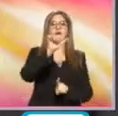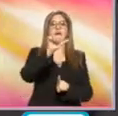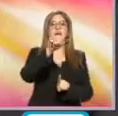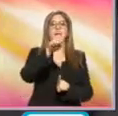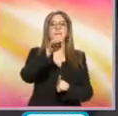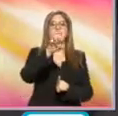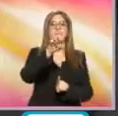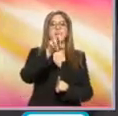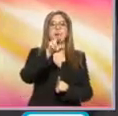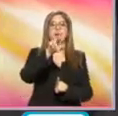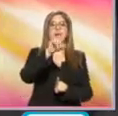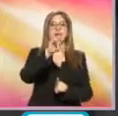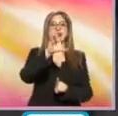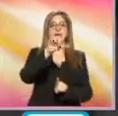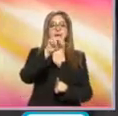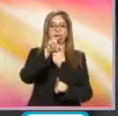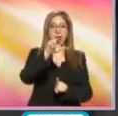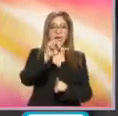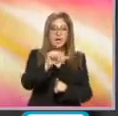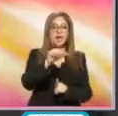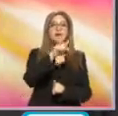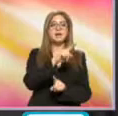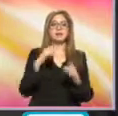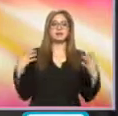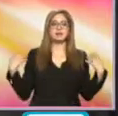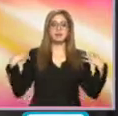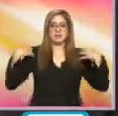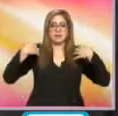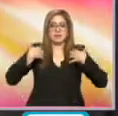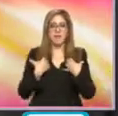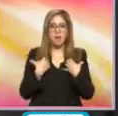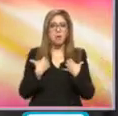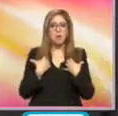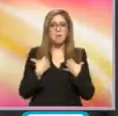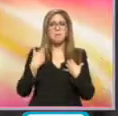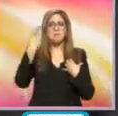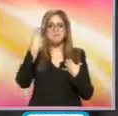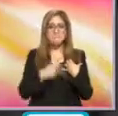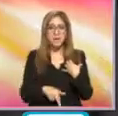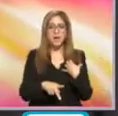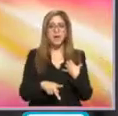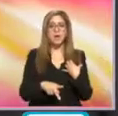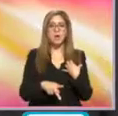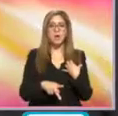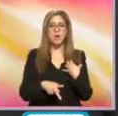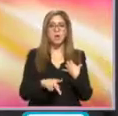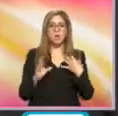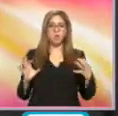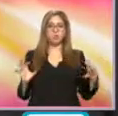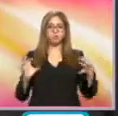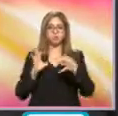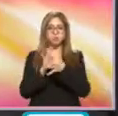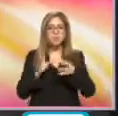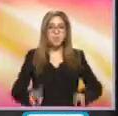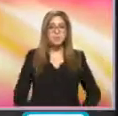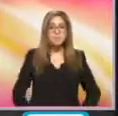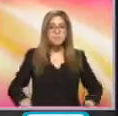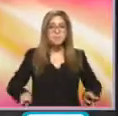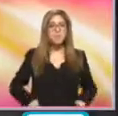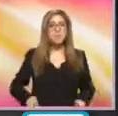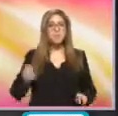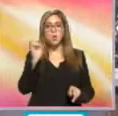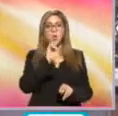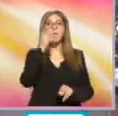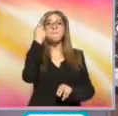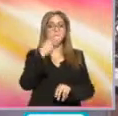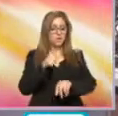saco, es a un saco formal, digamos, es un saco que no está en juego con el pantalón y que tiene una